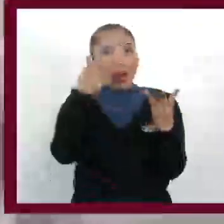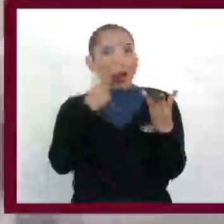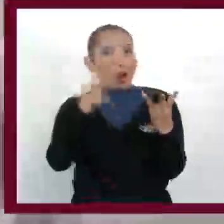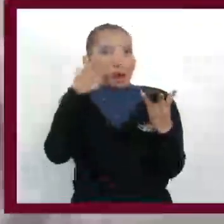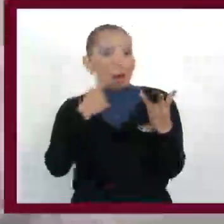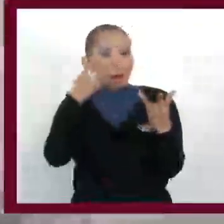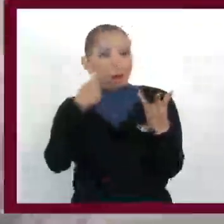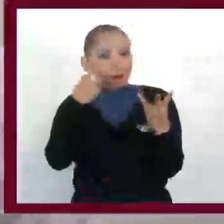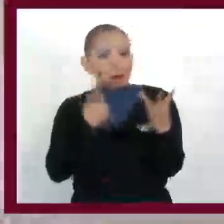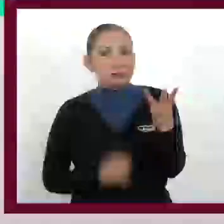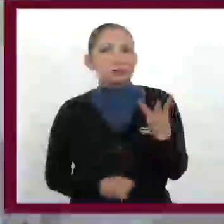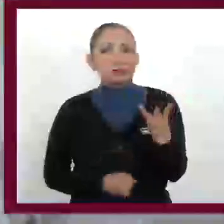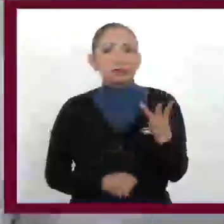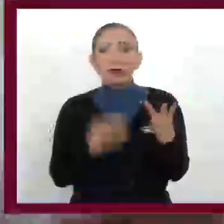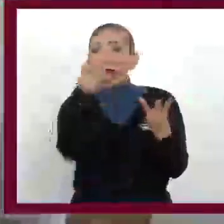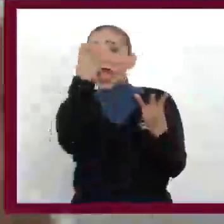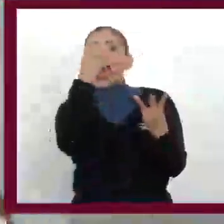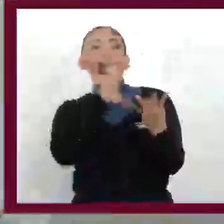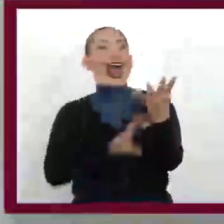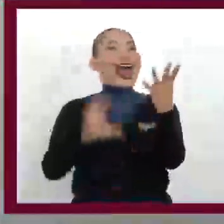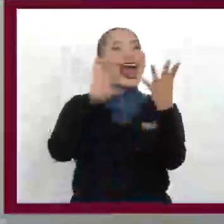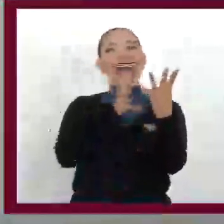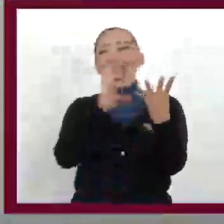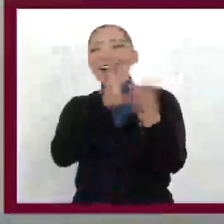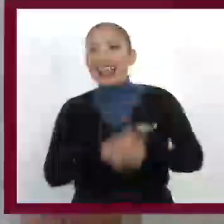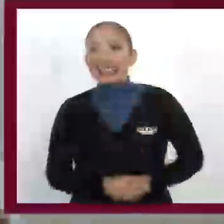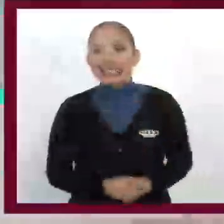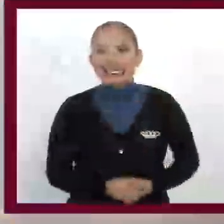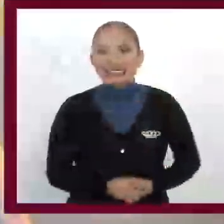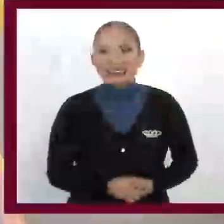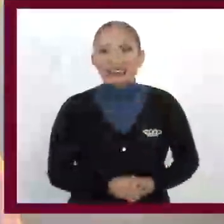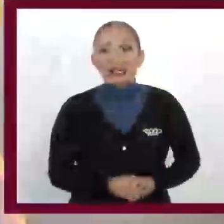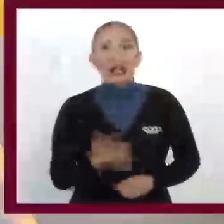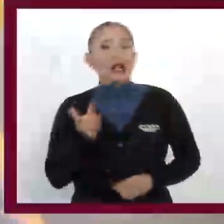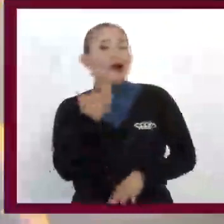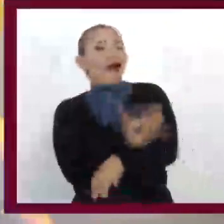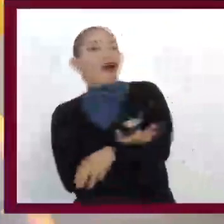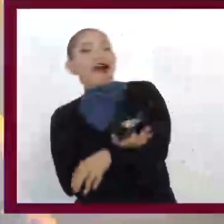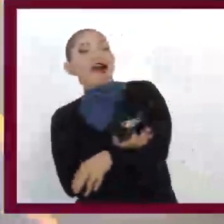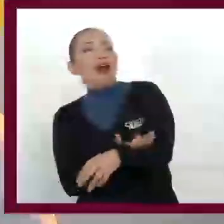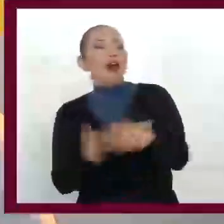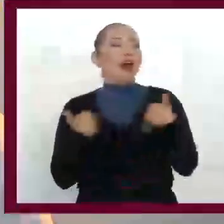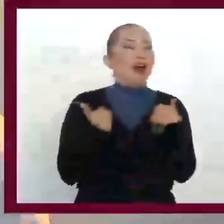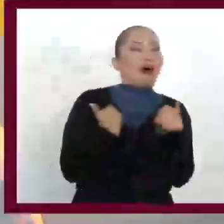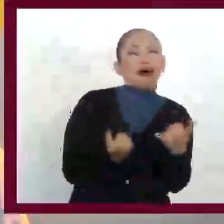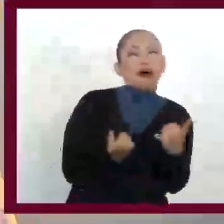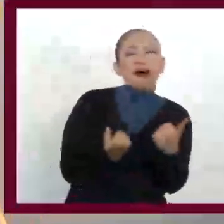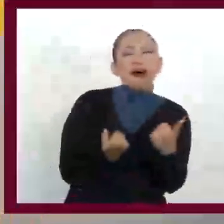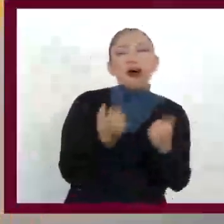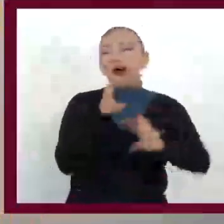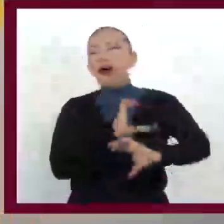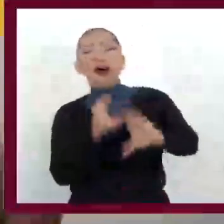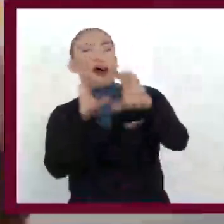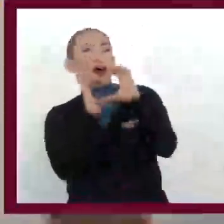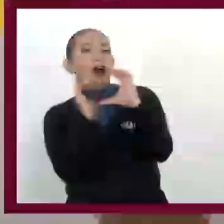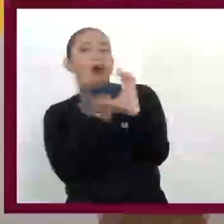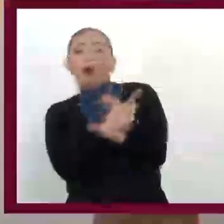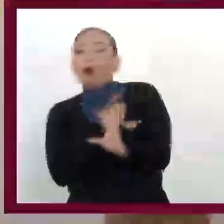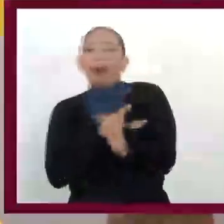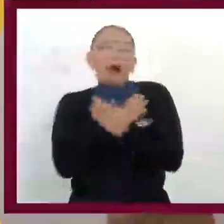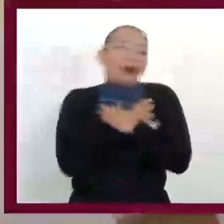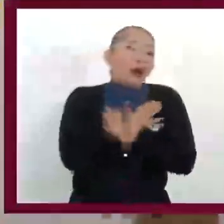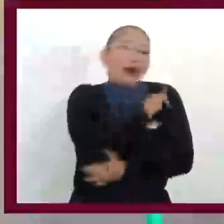Llorar. Gritar y cantar. Y muy tarde comprendí que no debería